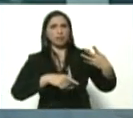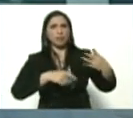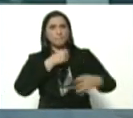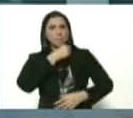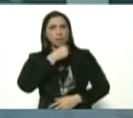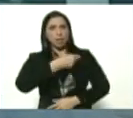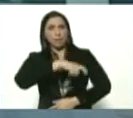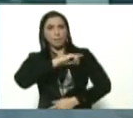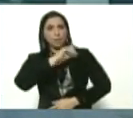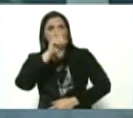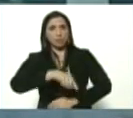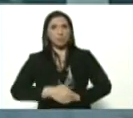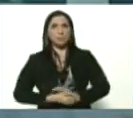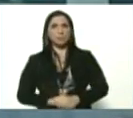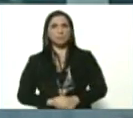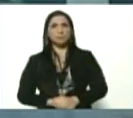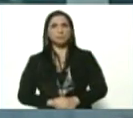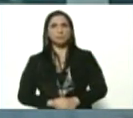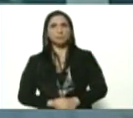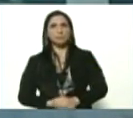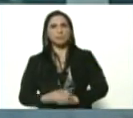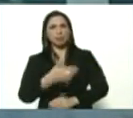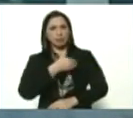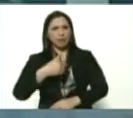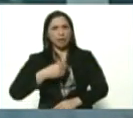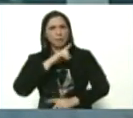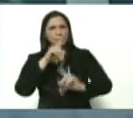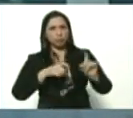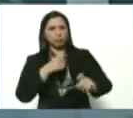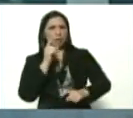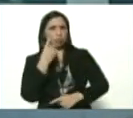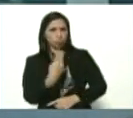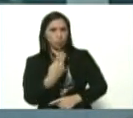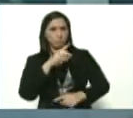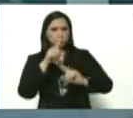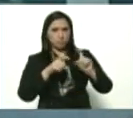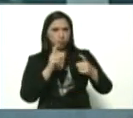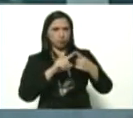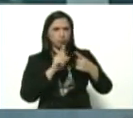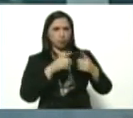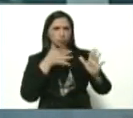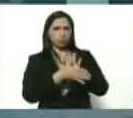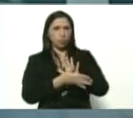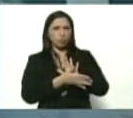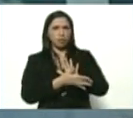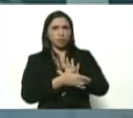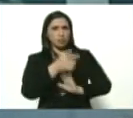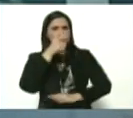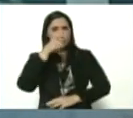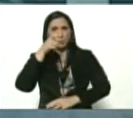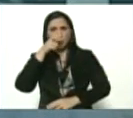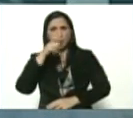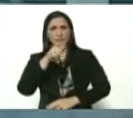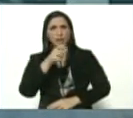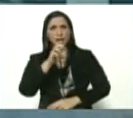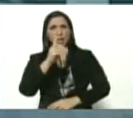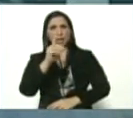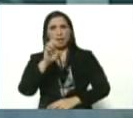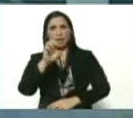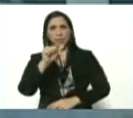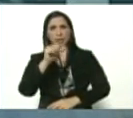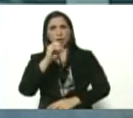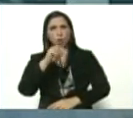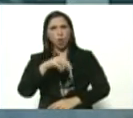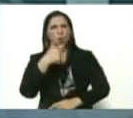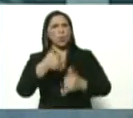agencia internacional Ruptly. Quería preguntarle por dos cuestiones. En primer lugar, respecto a la operación Gedeón, ¿qué cargos se tiene pensado